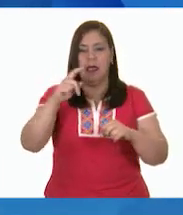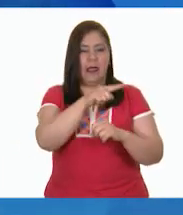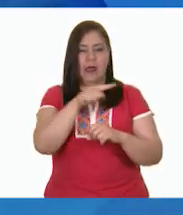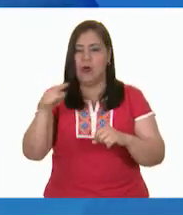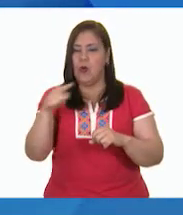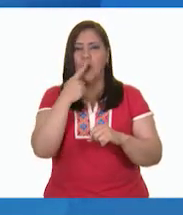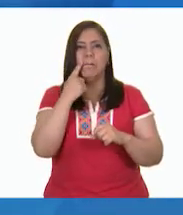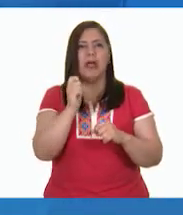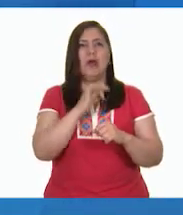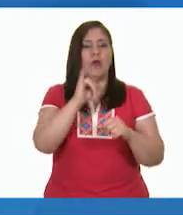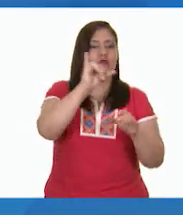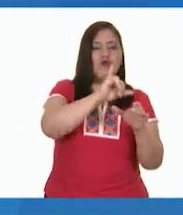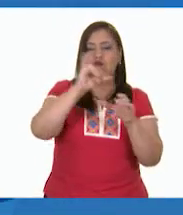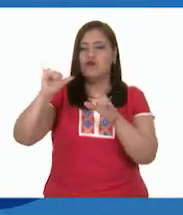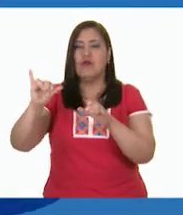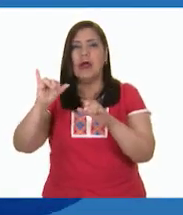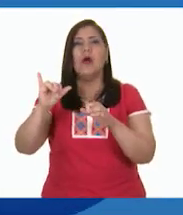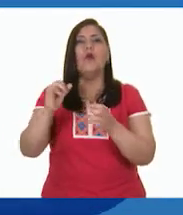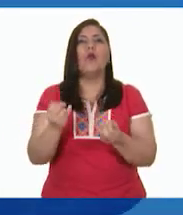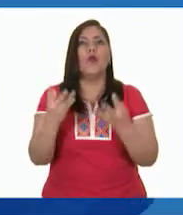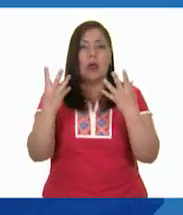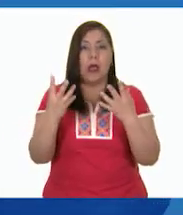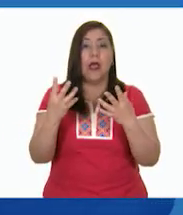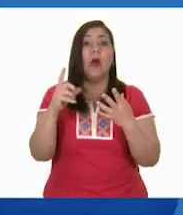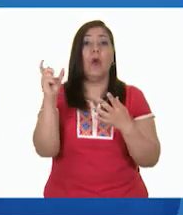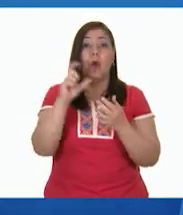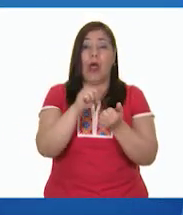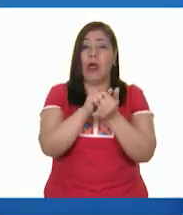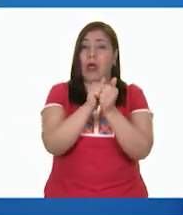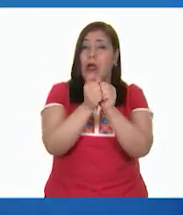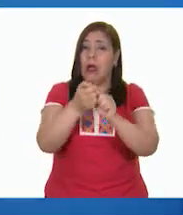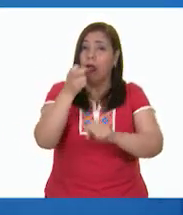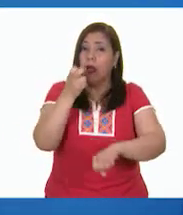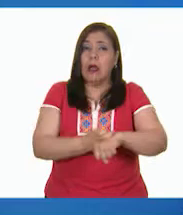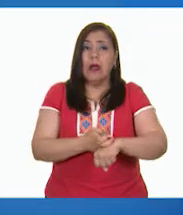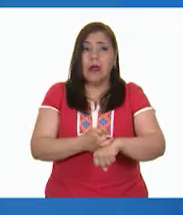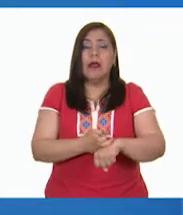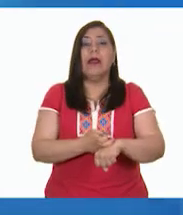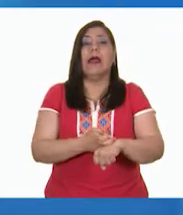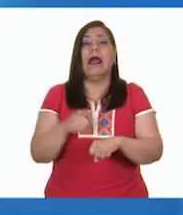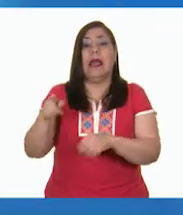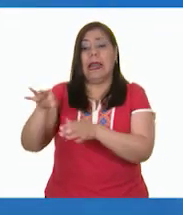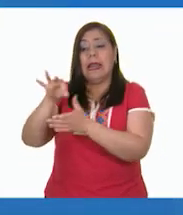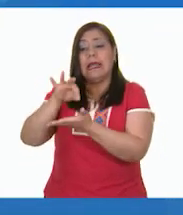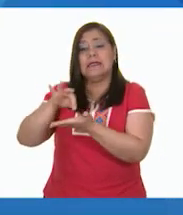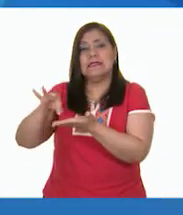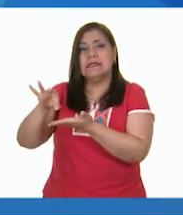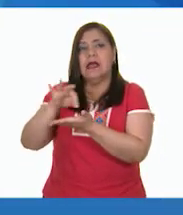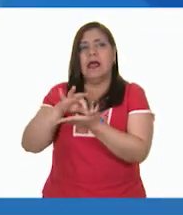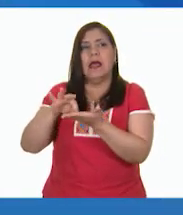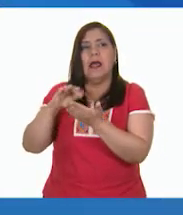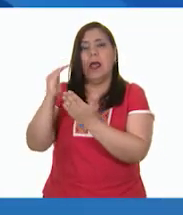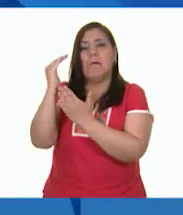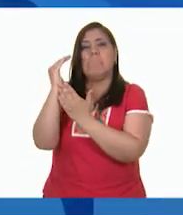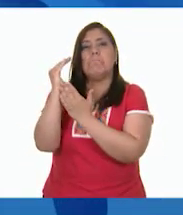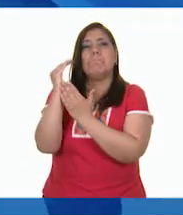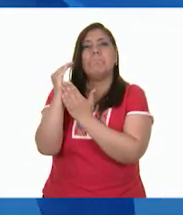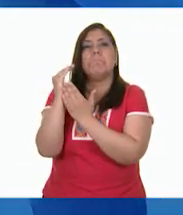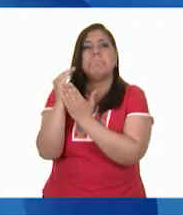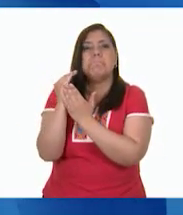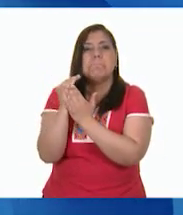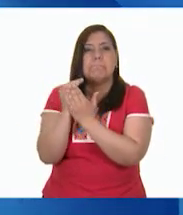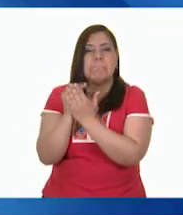volumen habías puesto, te vas a dar cuenta que una vez que se congele, el aceite va a haber reducido su